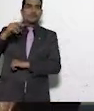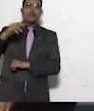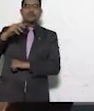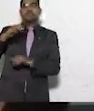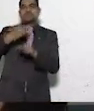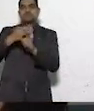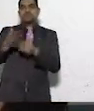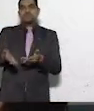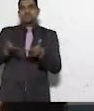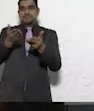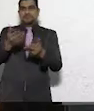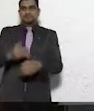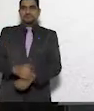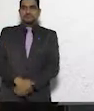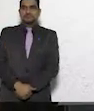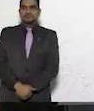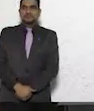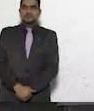Humanos.